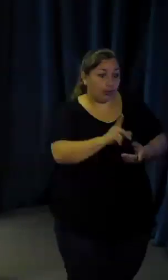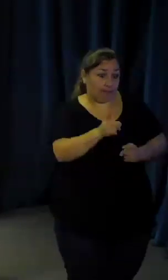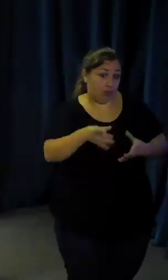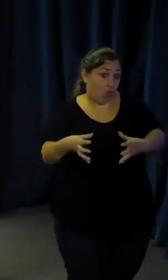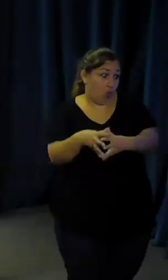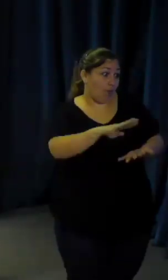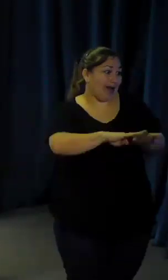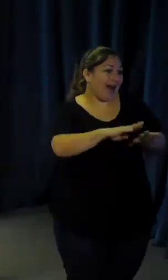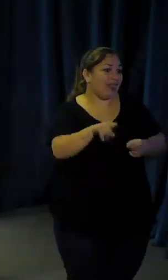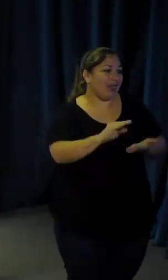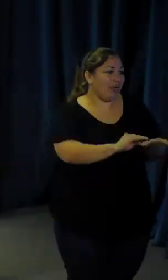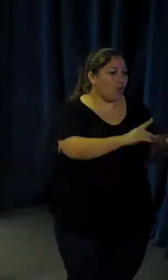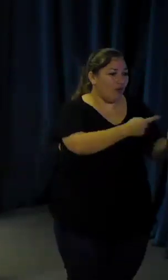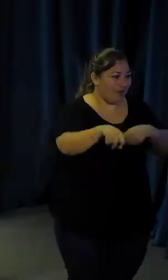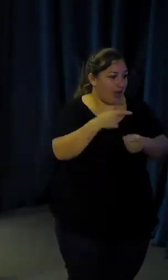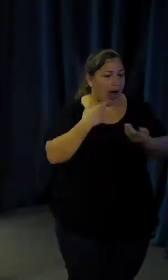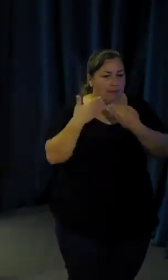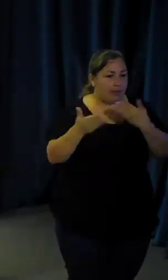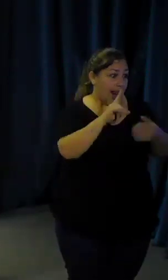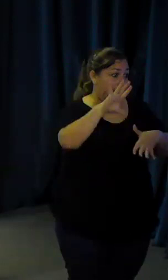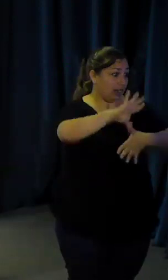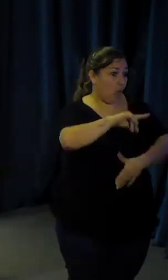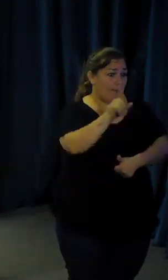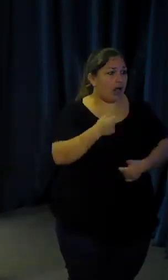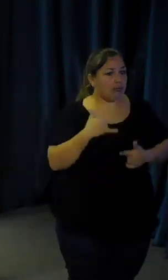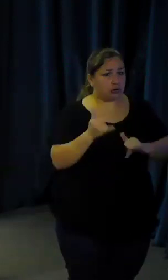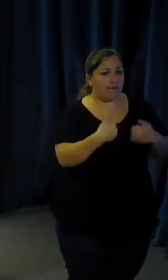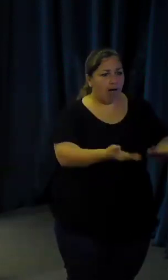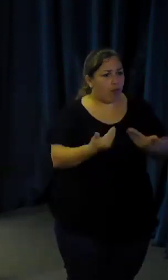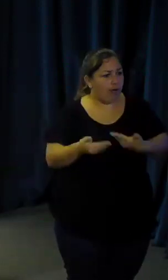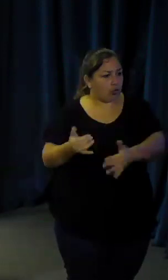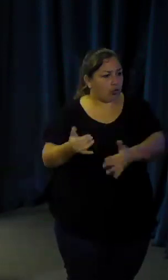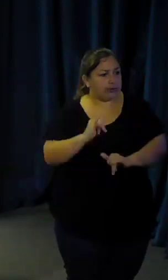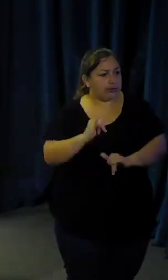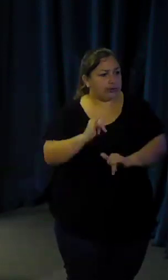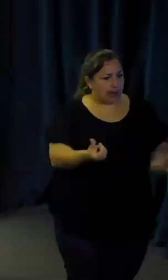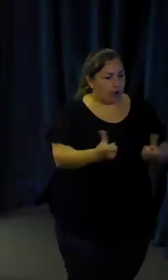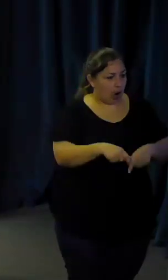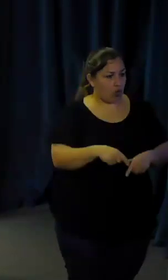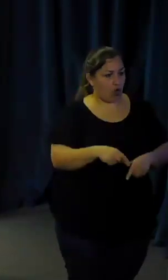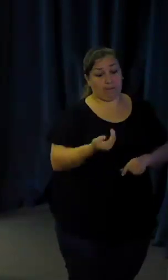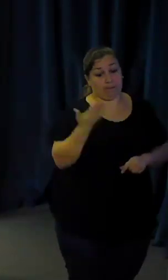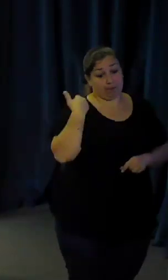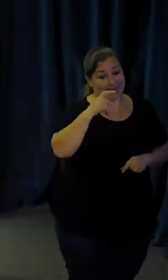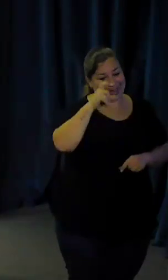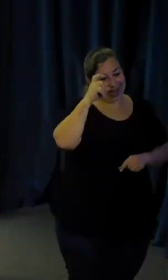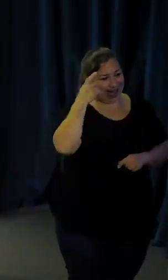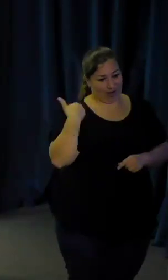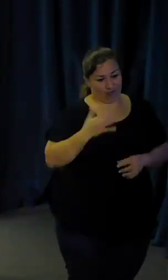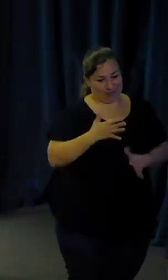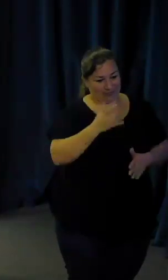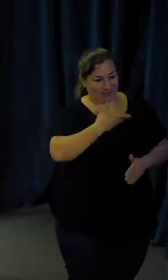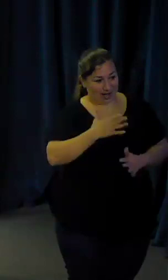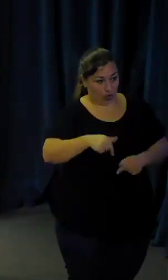que tenemos de Latinoamérica, todos a favor de hacerlo, y a principio de año me encuentro con Martín